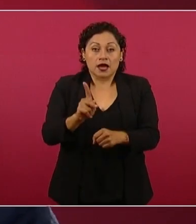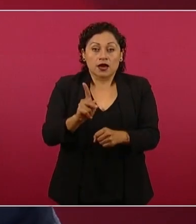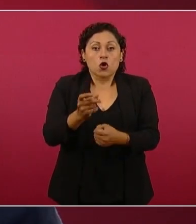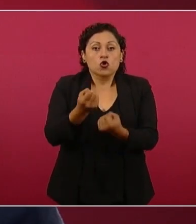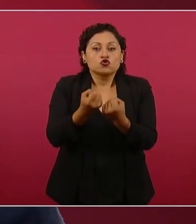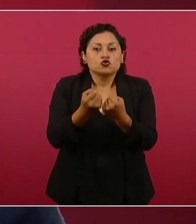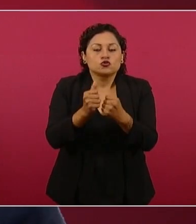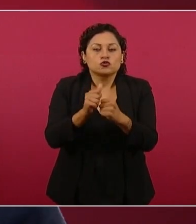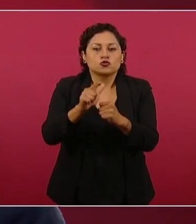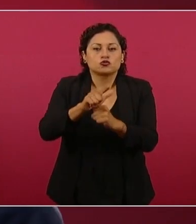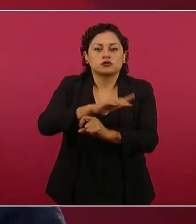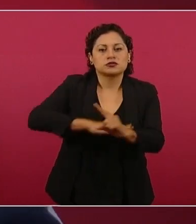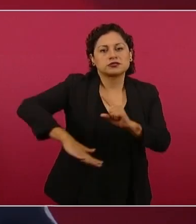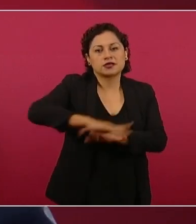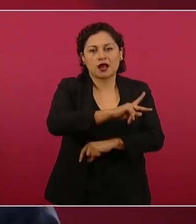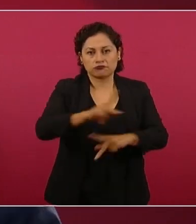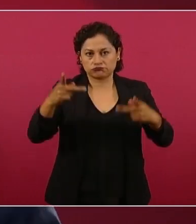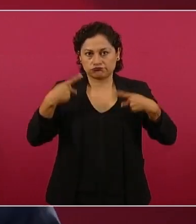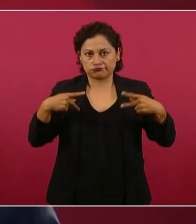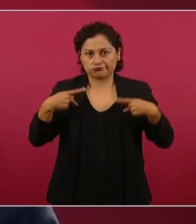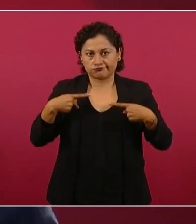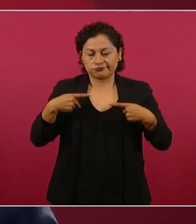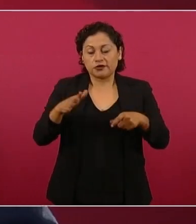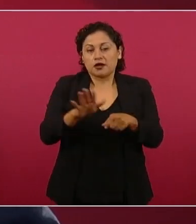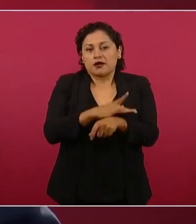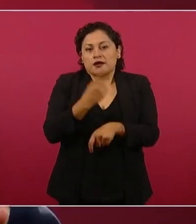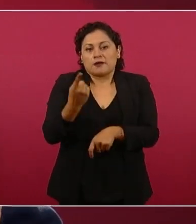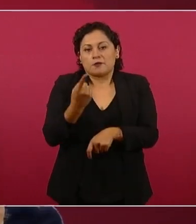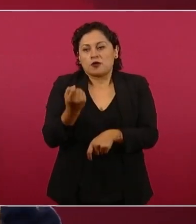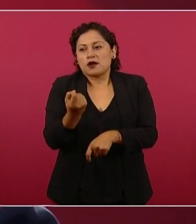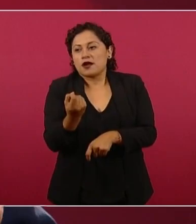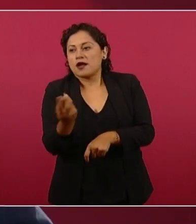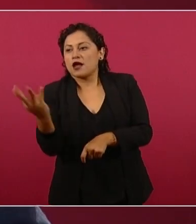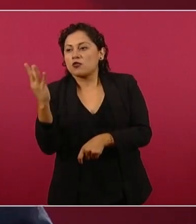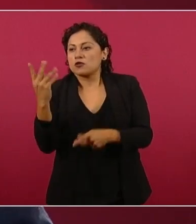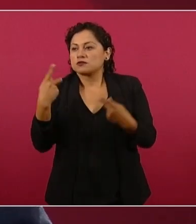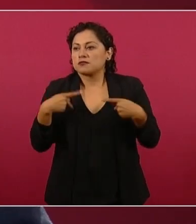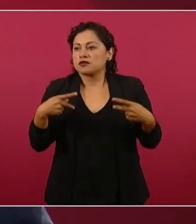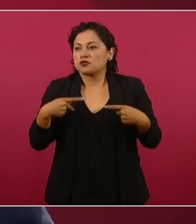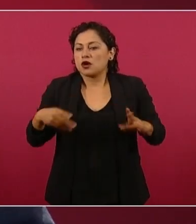porque los conservadores dicen democracia,